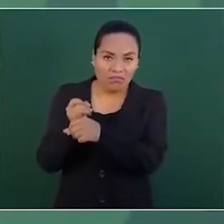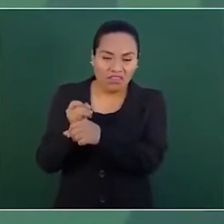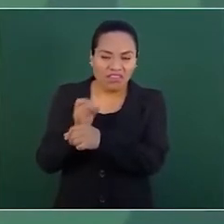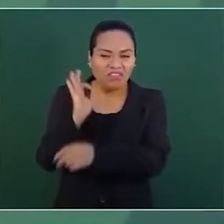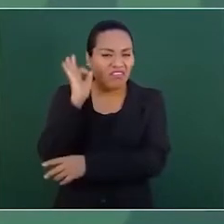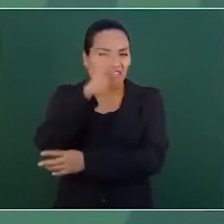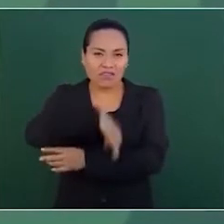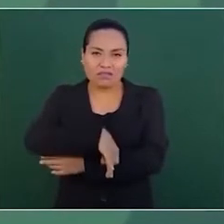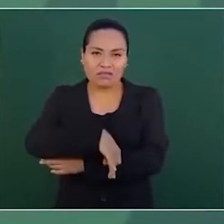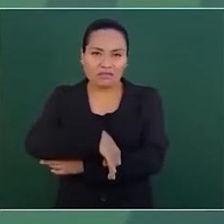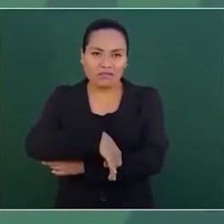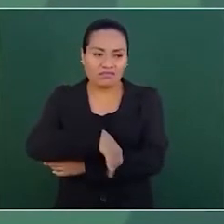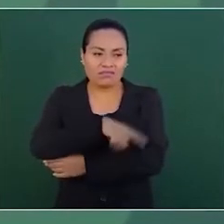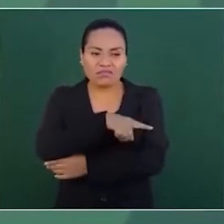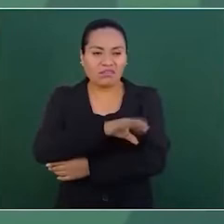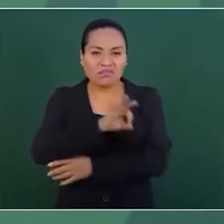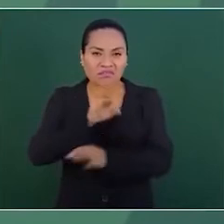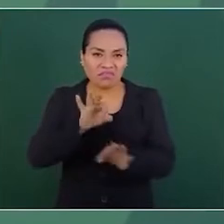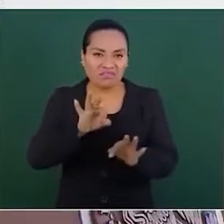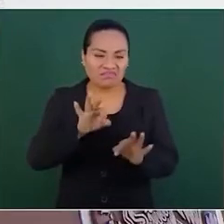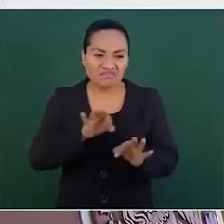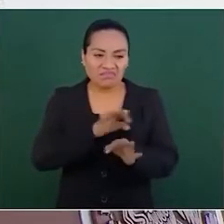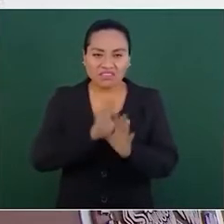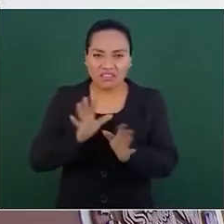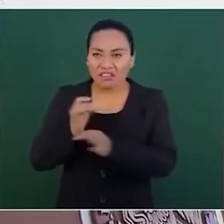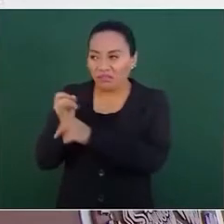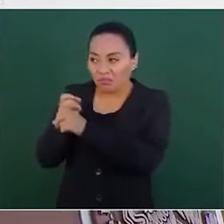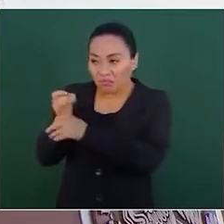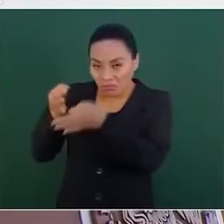sin fundamentos, para